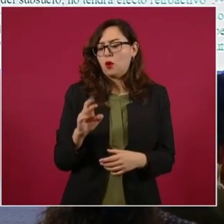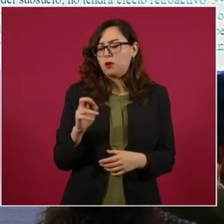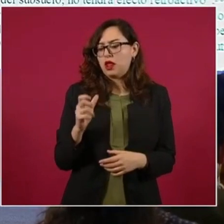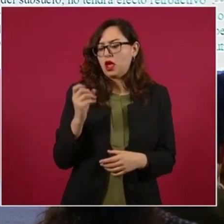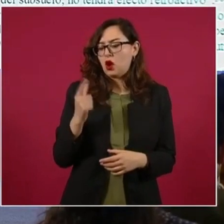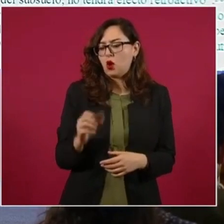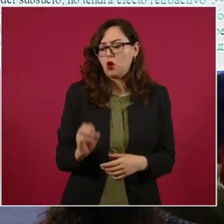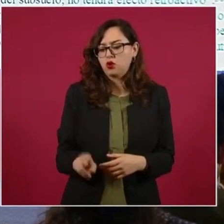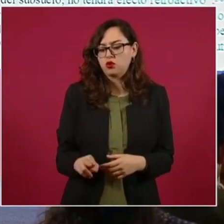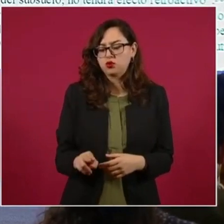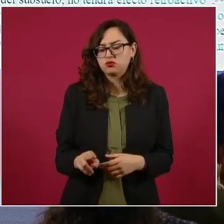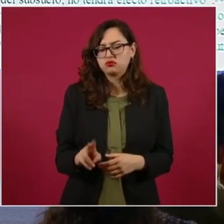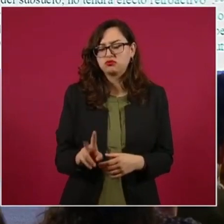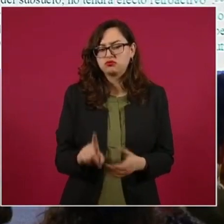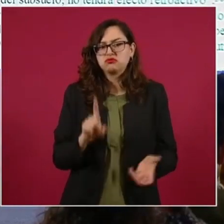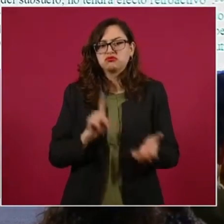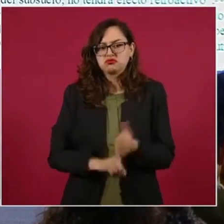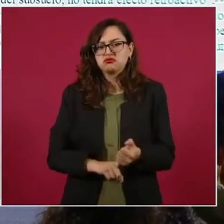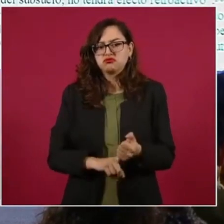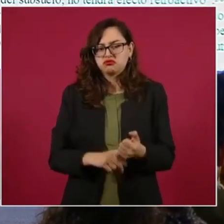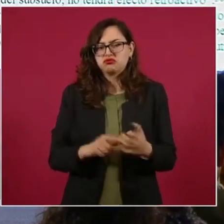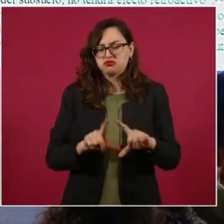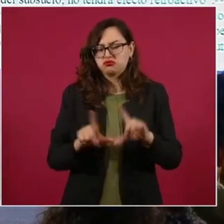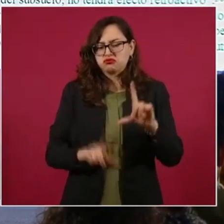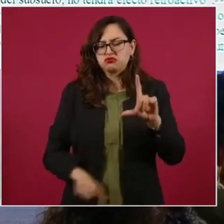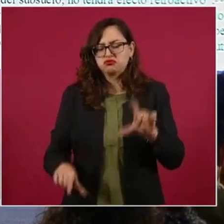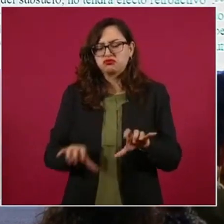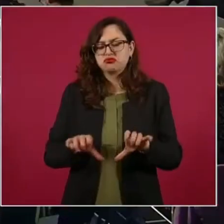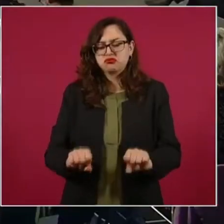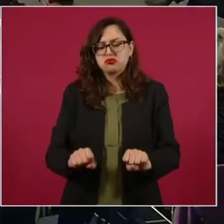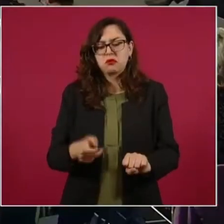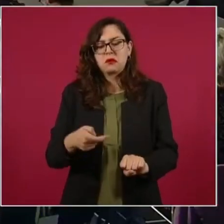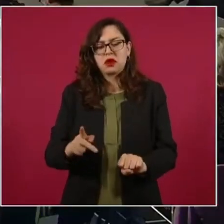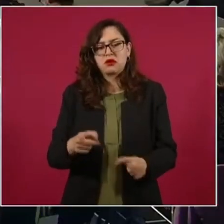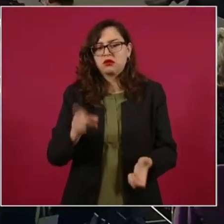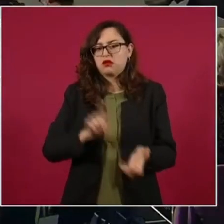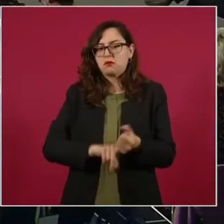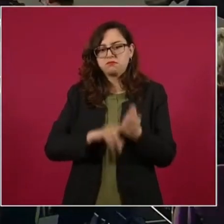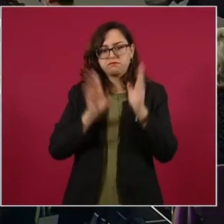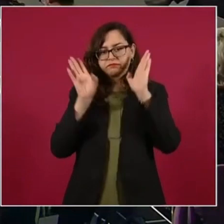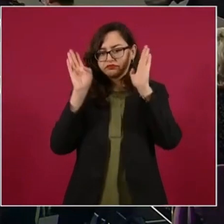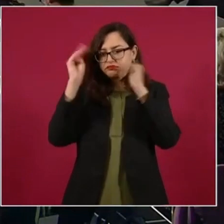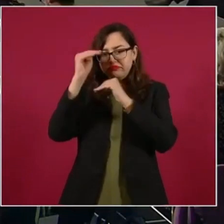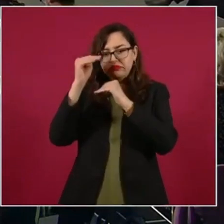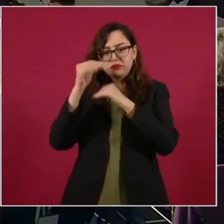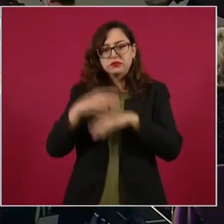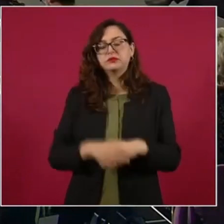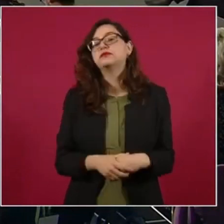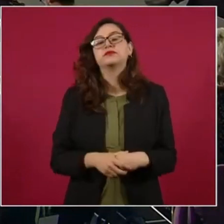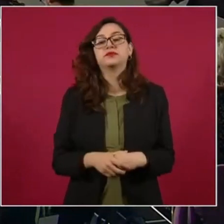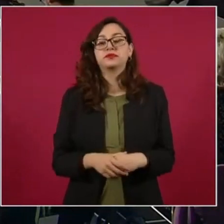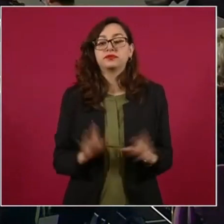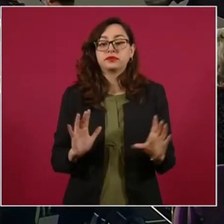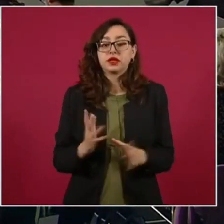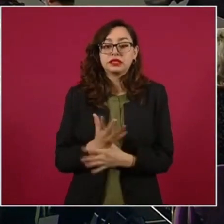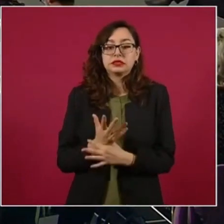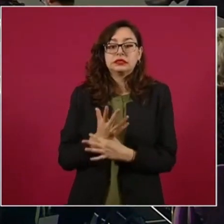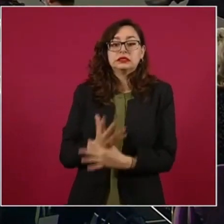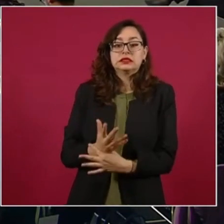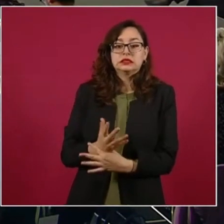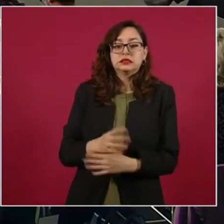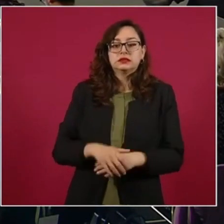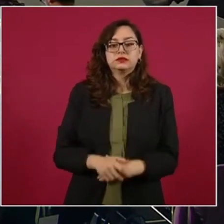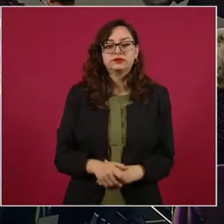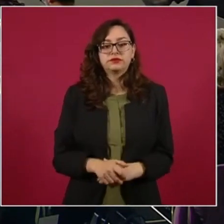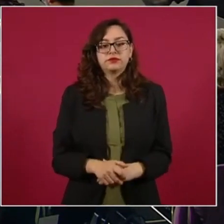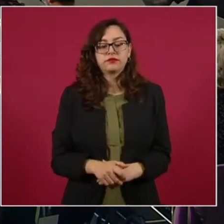Hablo de Obregón. Desde su toma de posesión sostuvo todos los derechos de propiedad